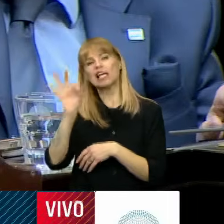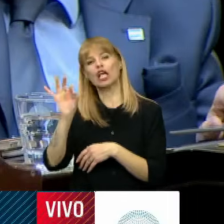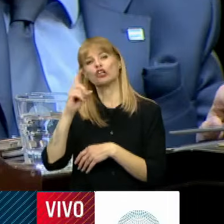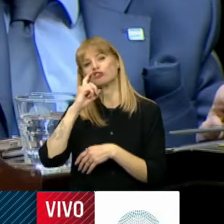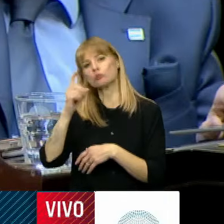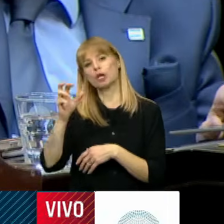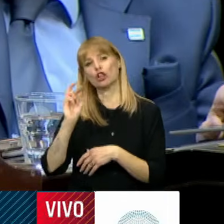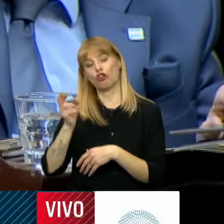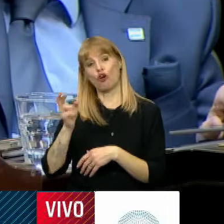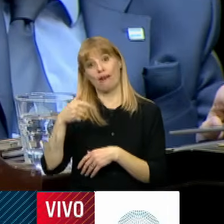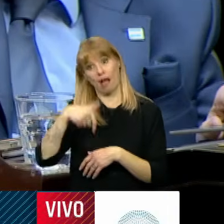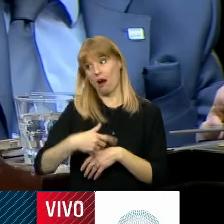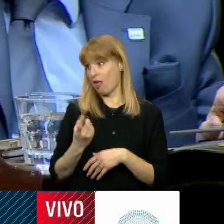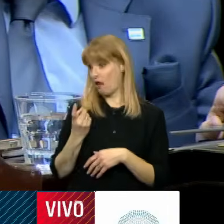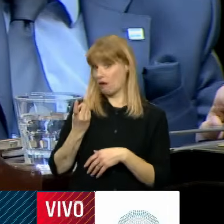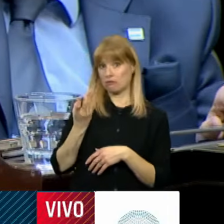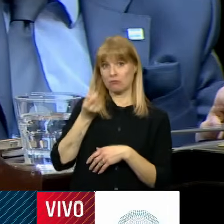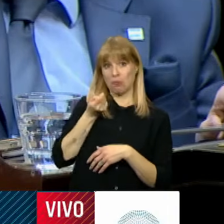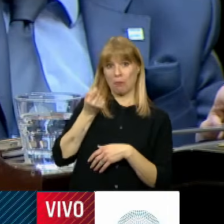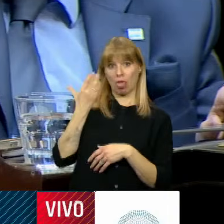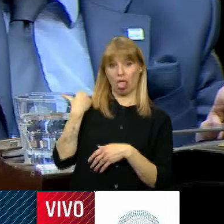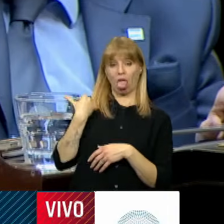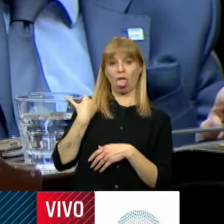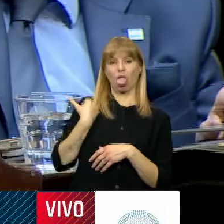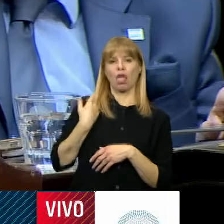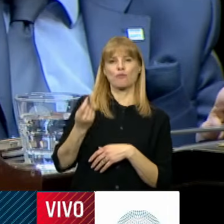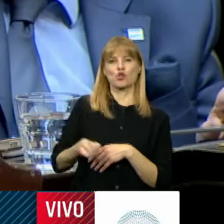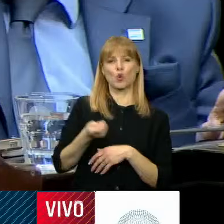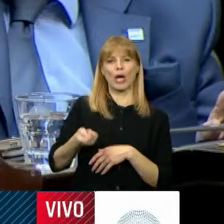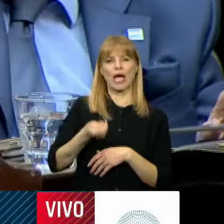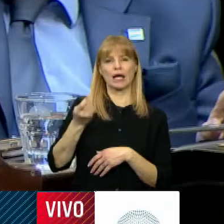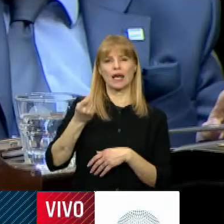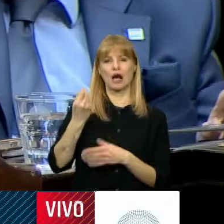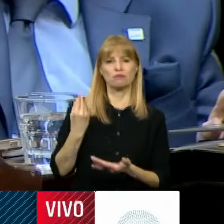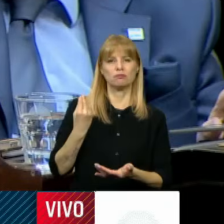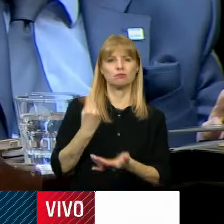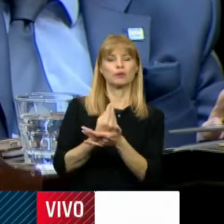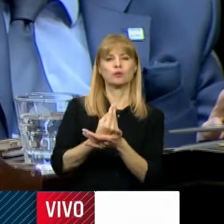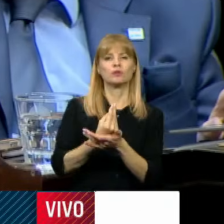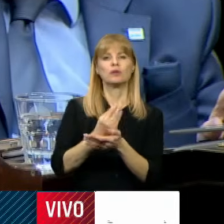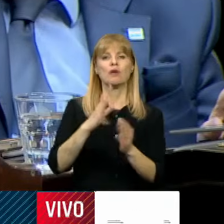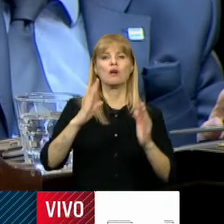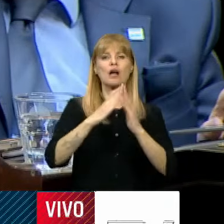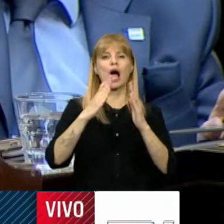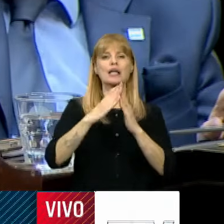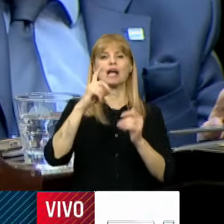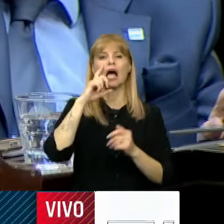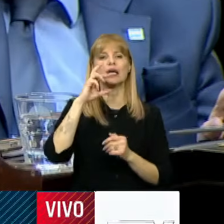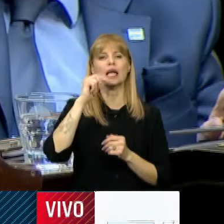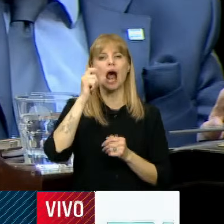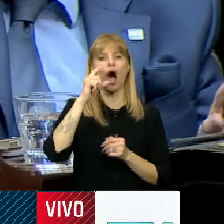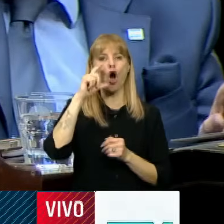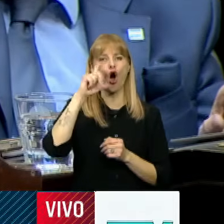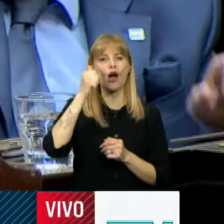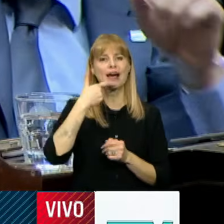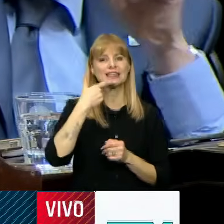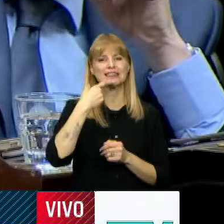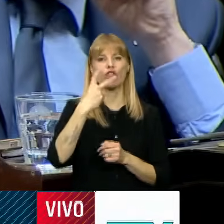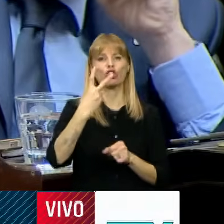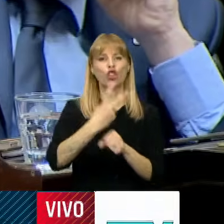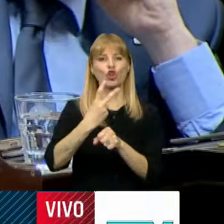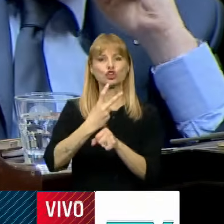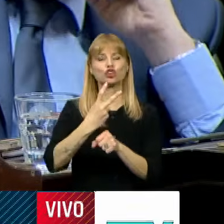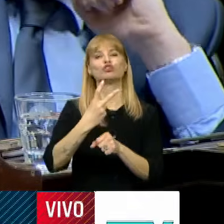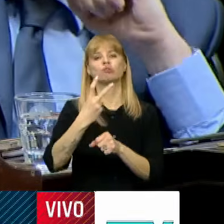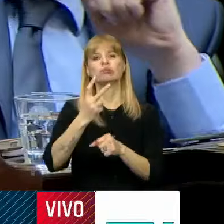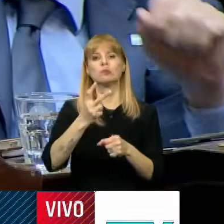su suegra está alojada en Fincas Iraolas 2, un barrio cerrado de zona sur donde él ha